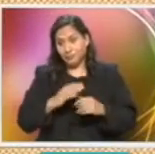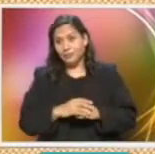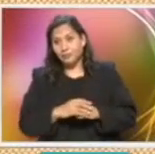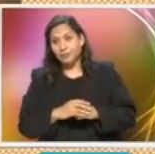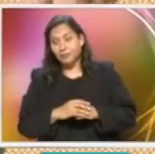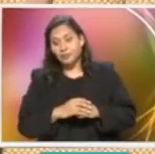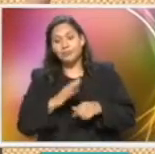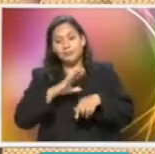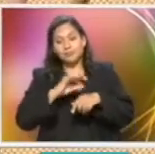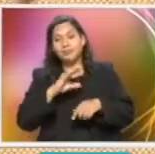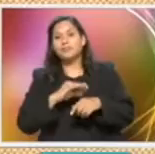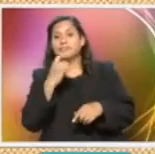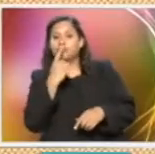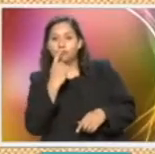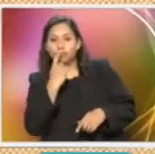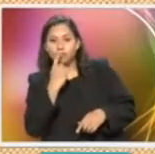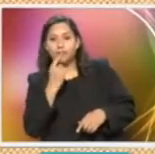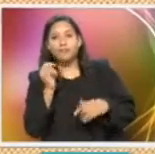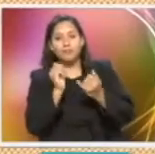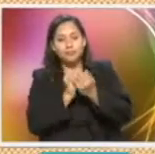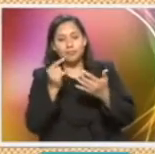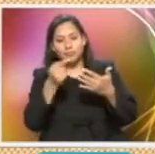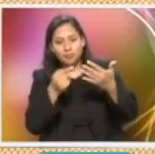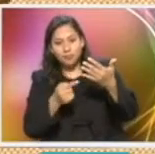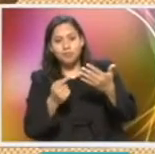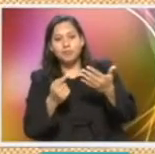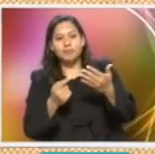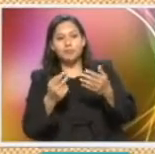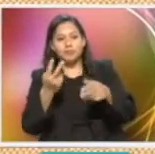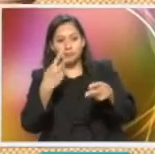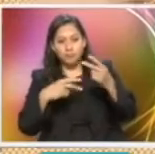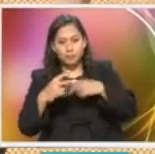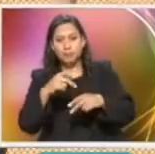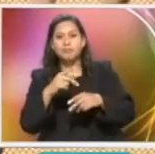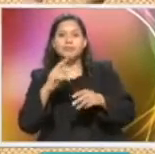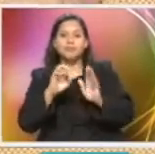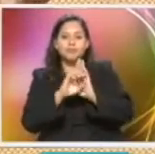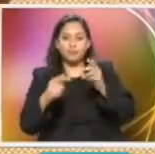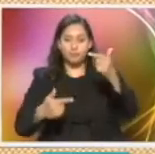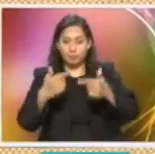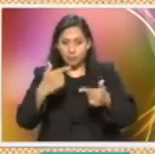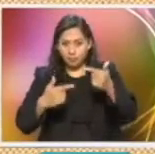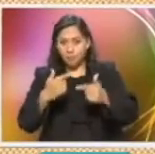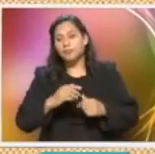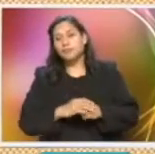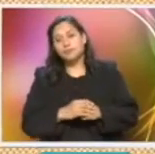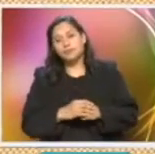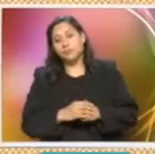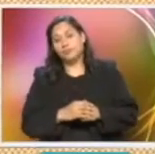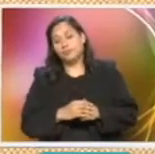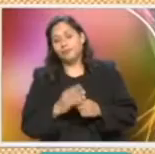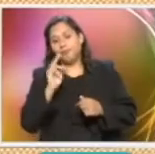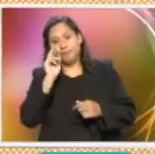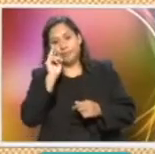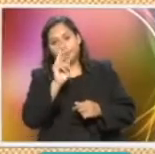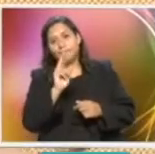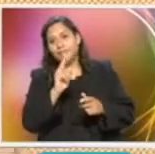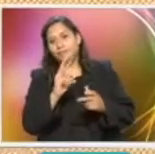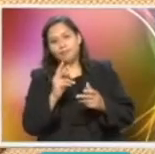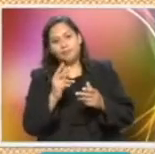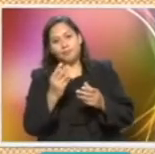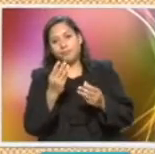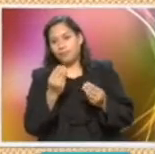digamos, la carne roja en particular y sus derivados, los productos lácteos, pues nos damos cuenta que los impactos son